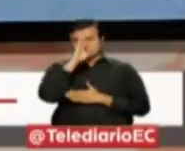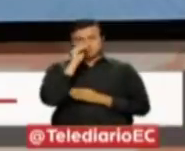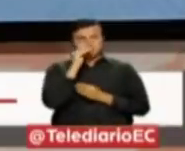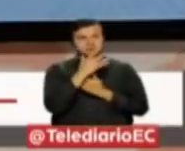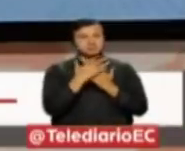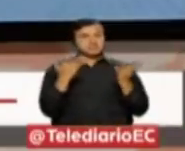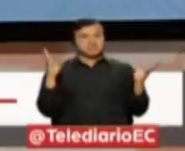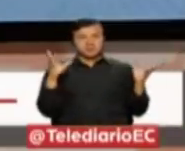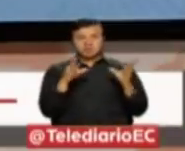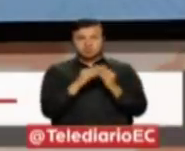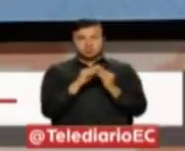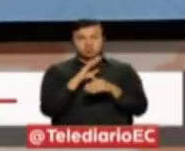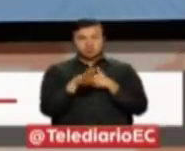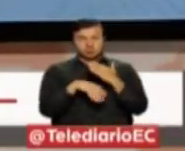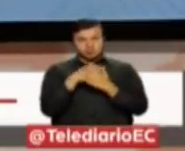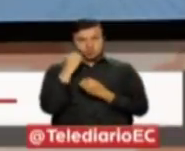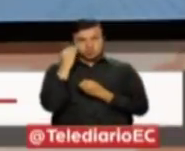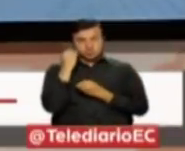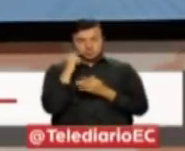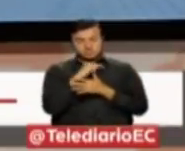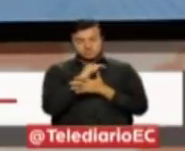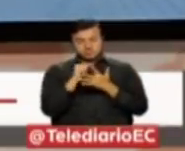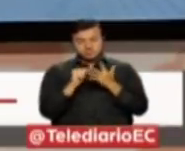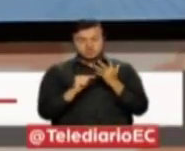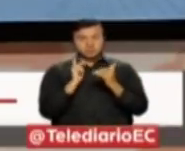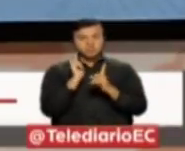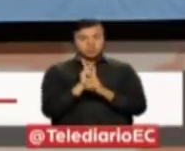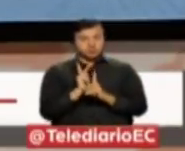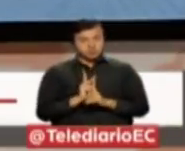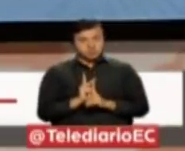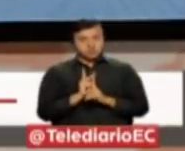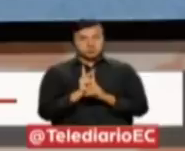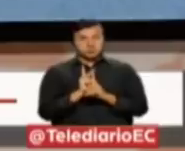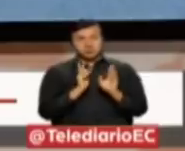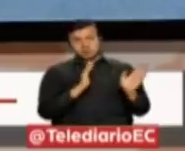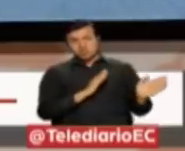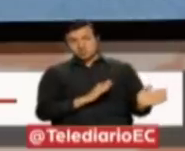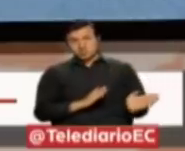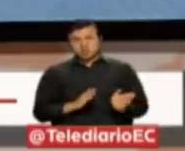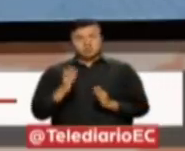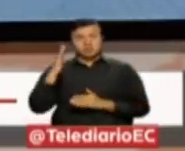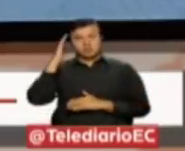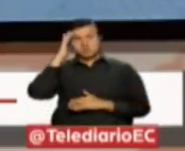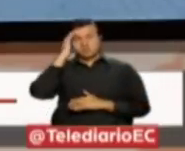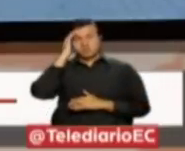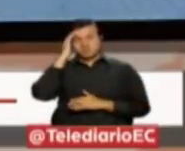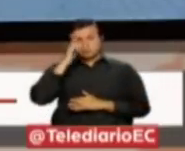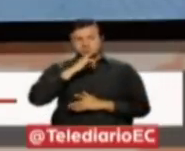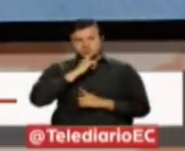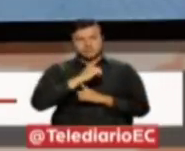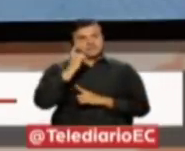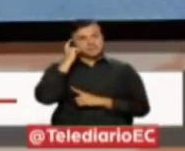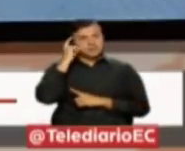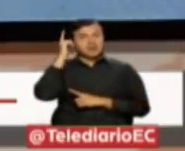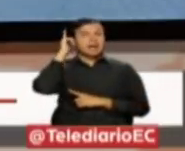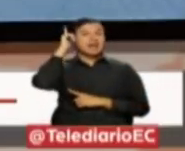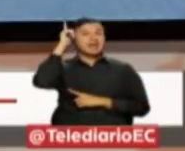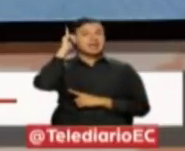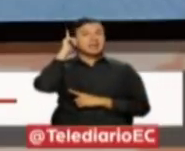deben transparentarse y comunicarse mejor algunos de los aspectos vinculados con esta preocupación. Creo que un